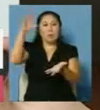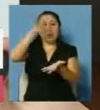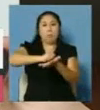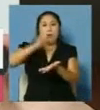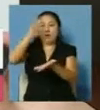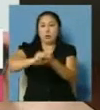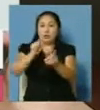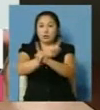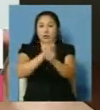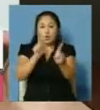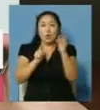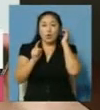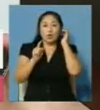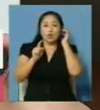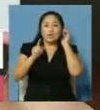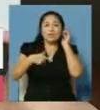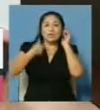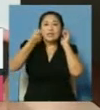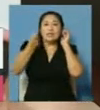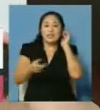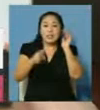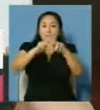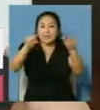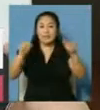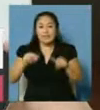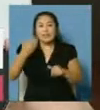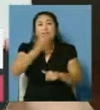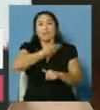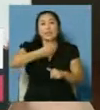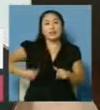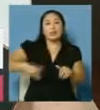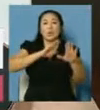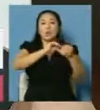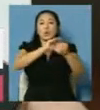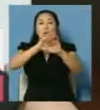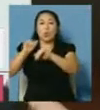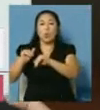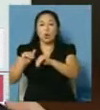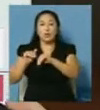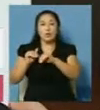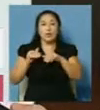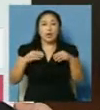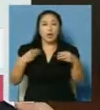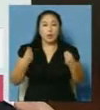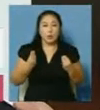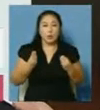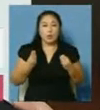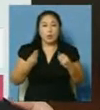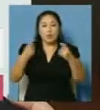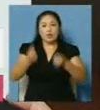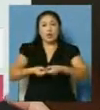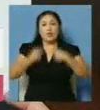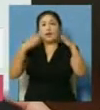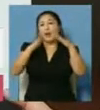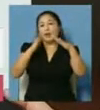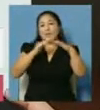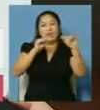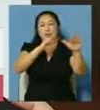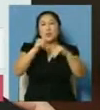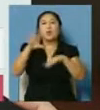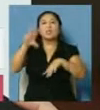más, se hace la entrega de tierras fiscales de la misma manera en que se hace la entrega de las viviendas,